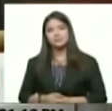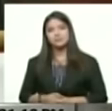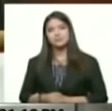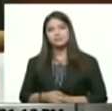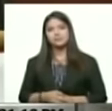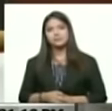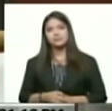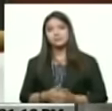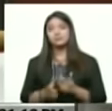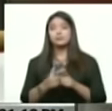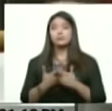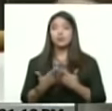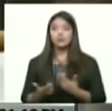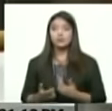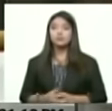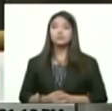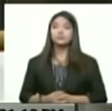Entonces, bueno, con eso